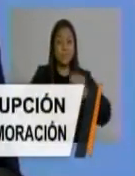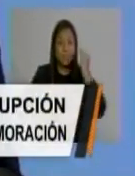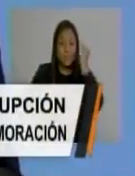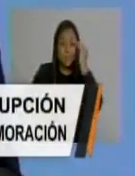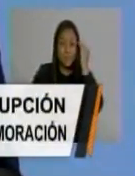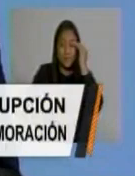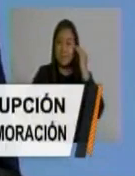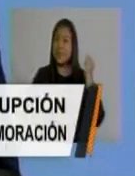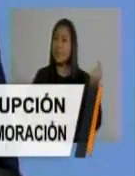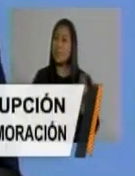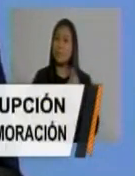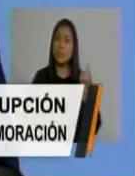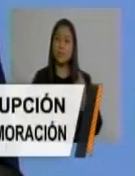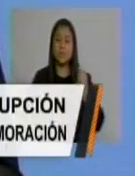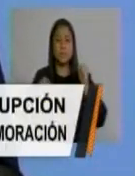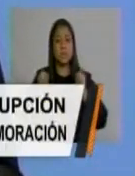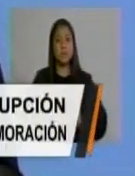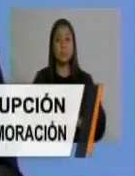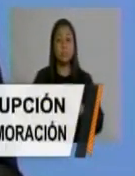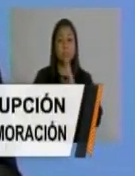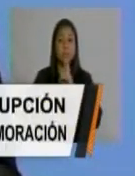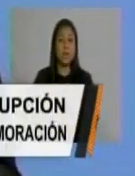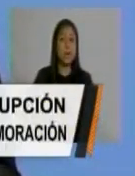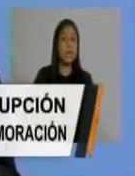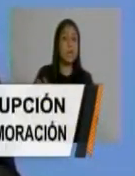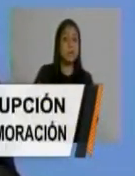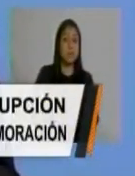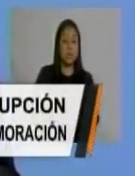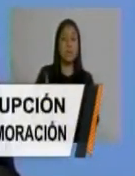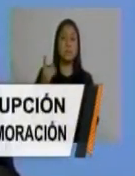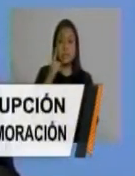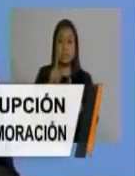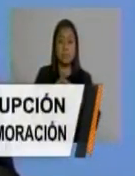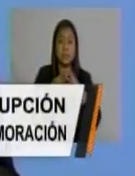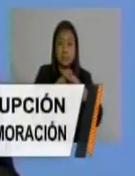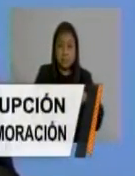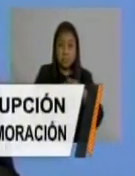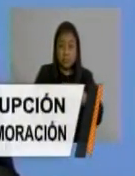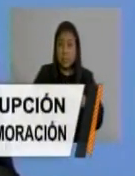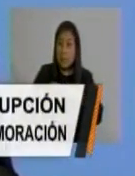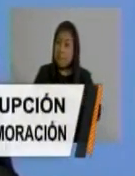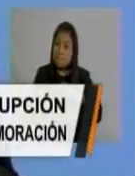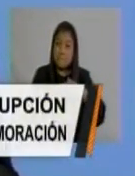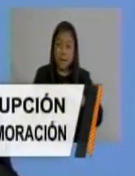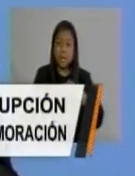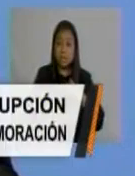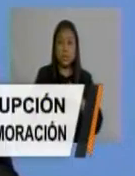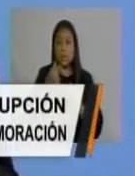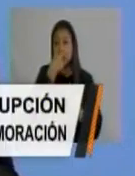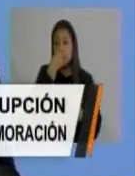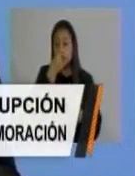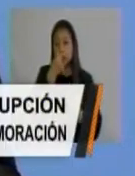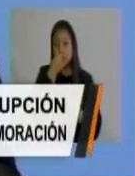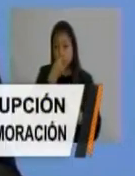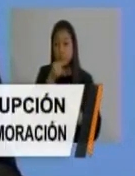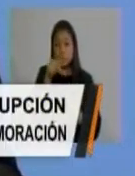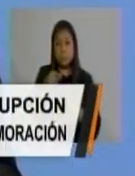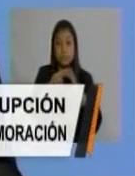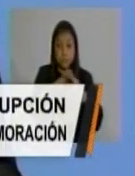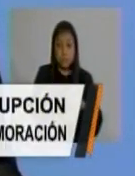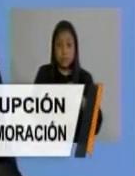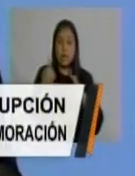lo indispensable que resulta la eliminación de los desde sus mismos cimientos del fenómeno de la corrupción para